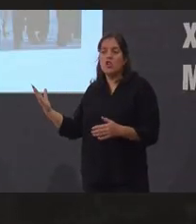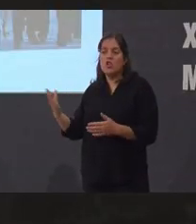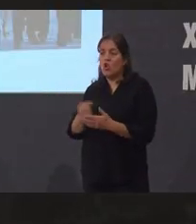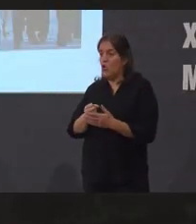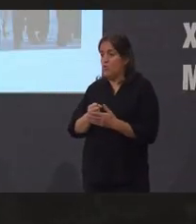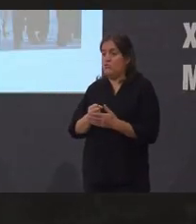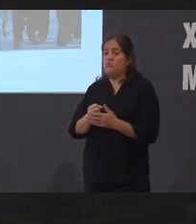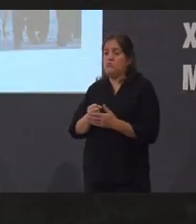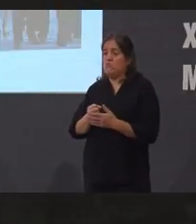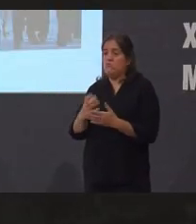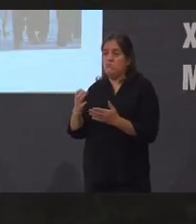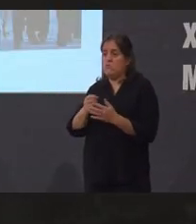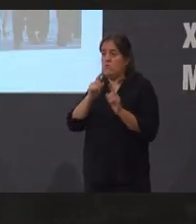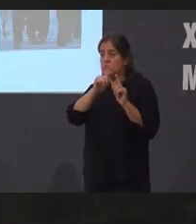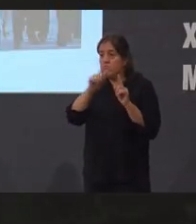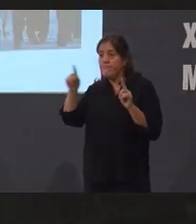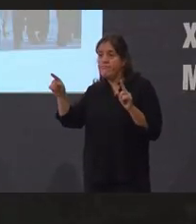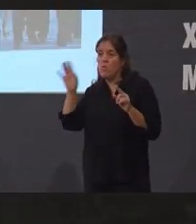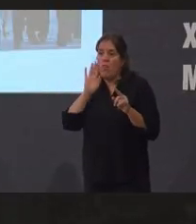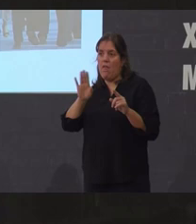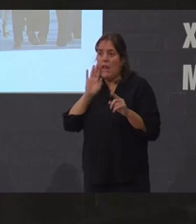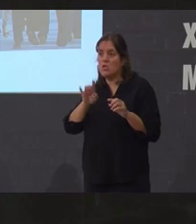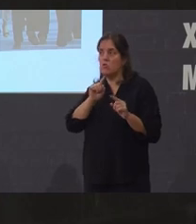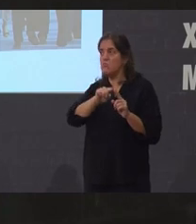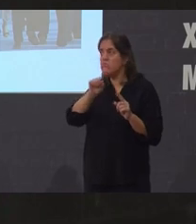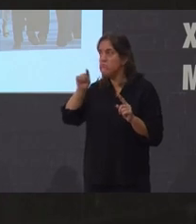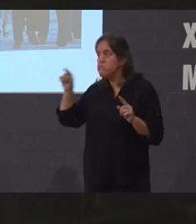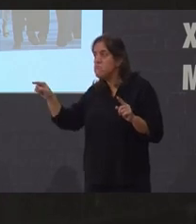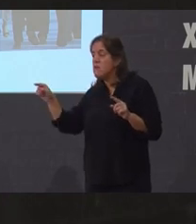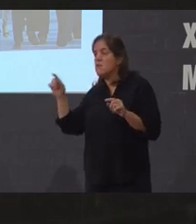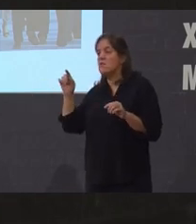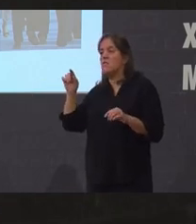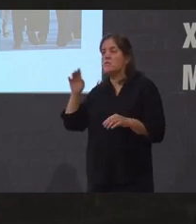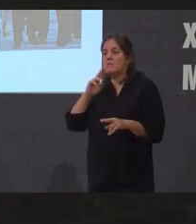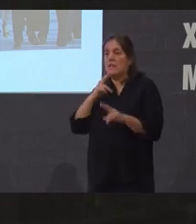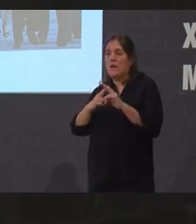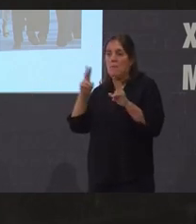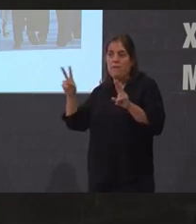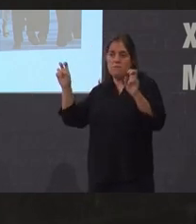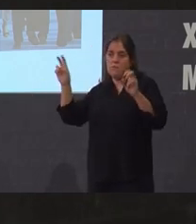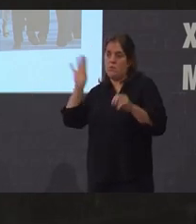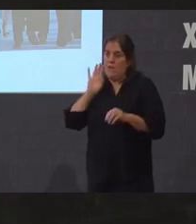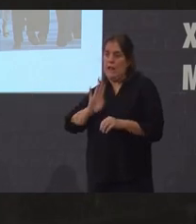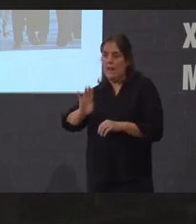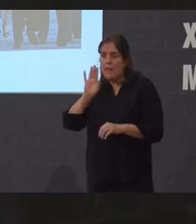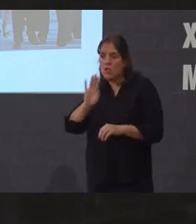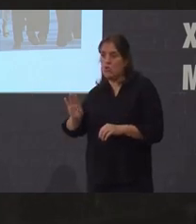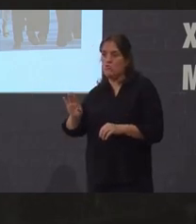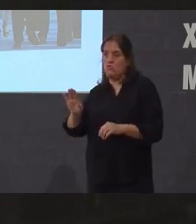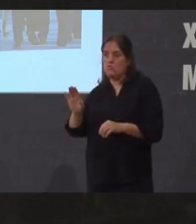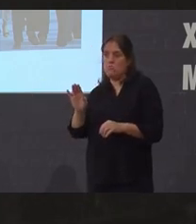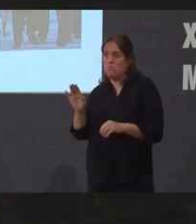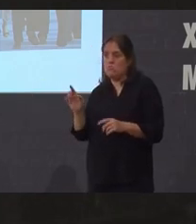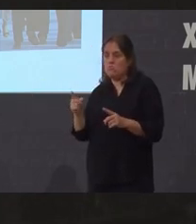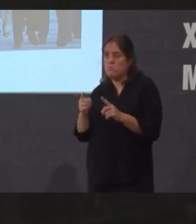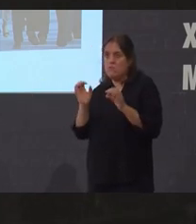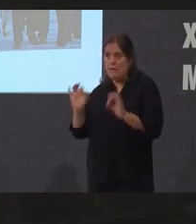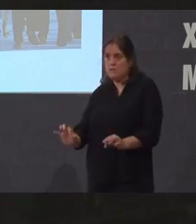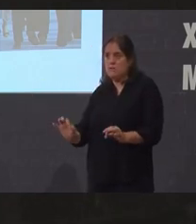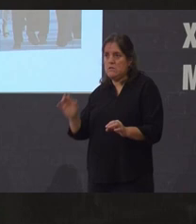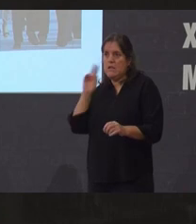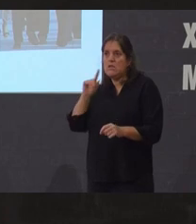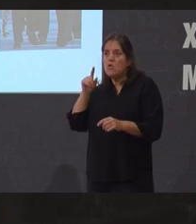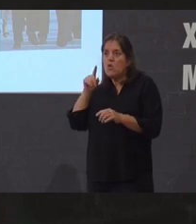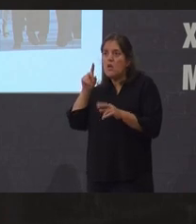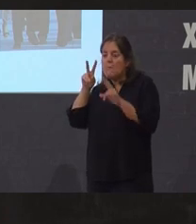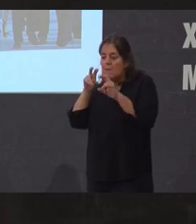todos estos delitos, que son delitos, aínda que non nos investigaran